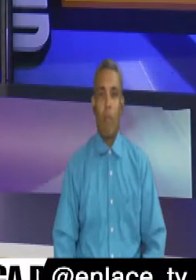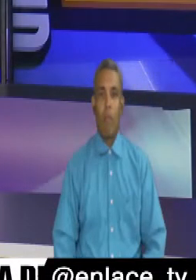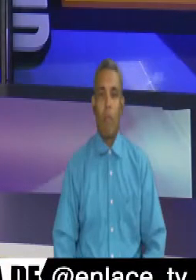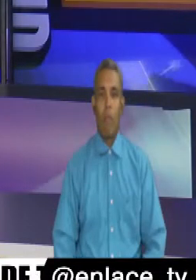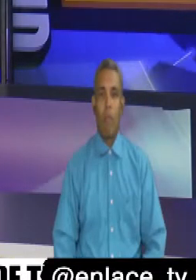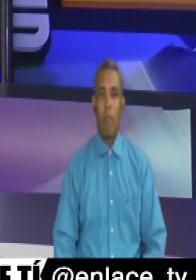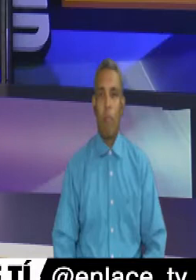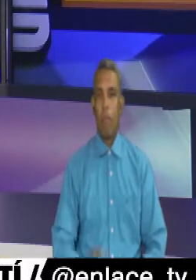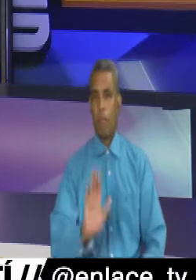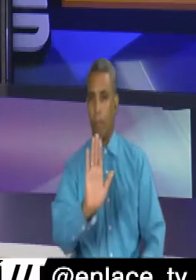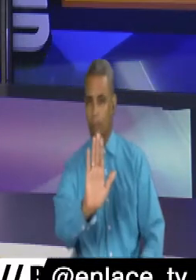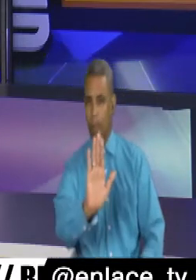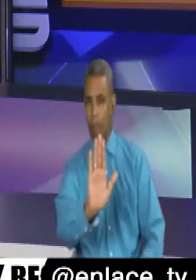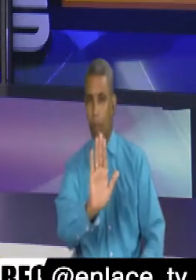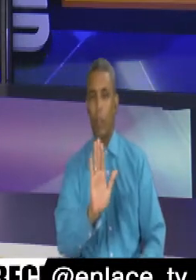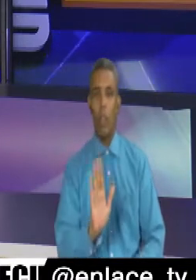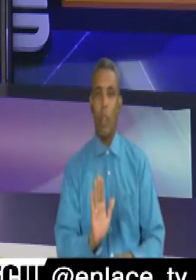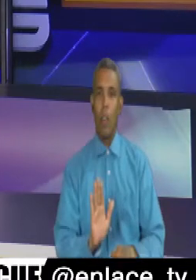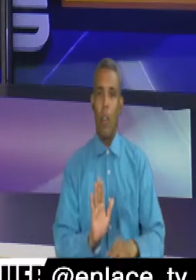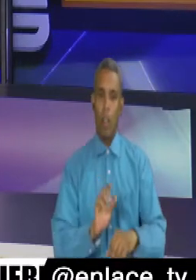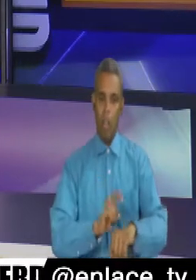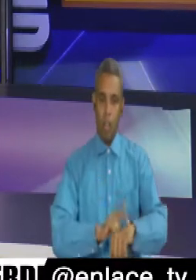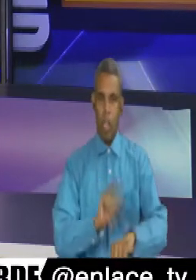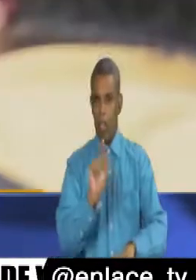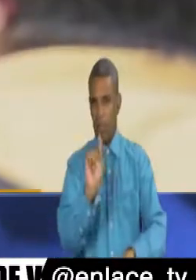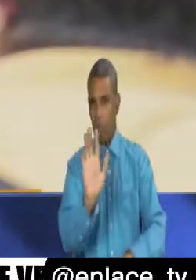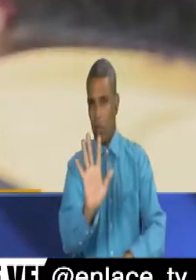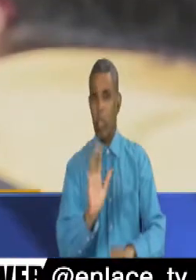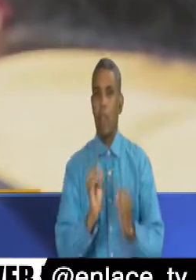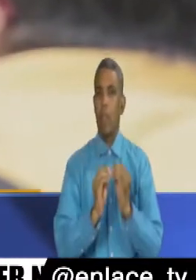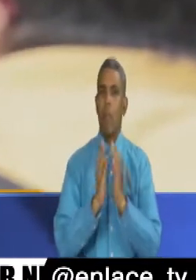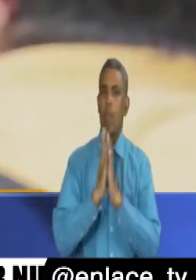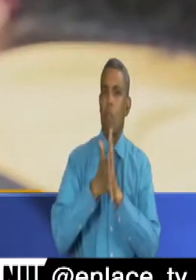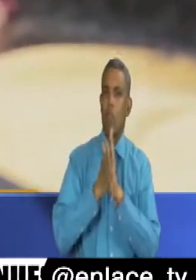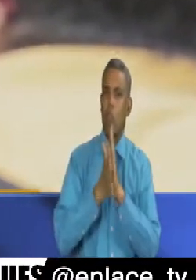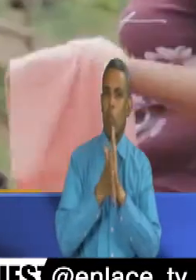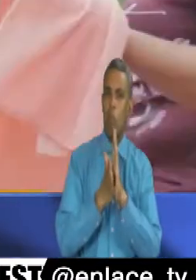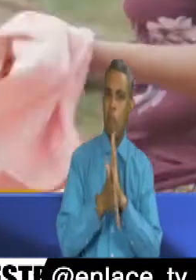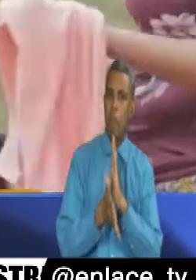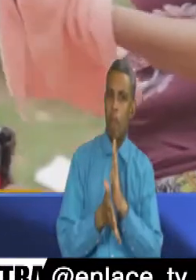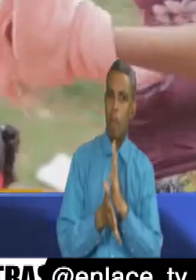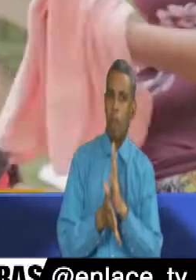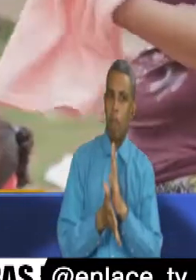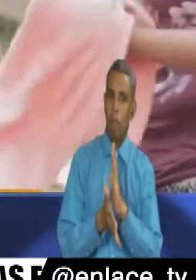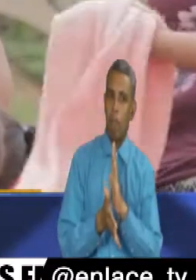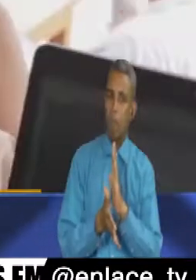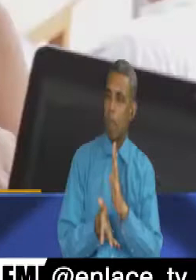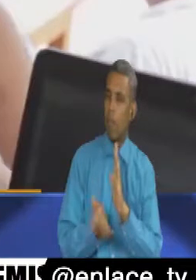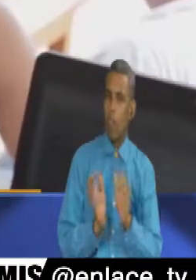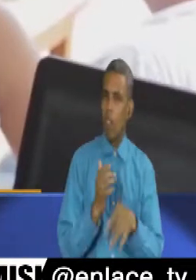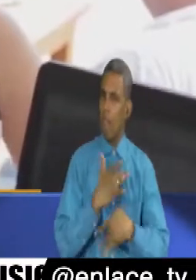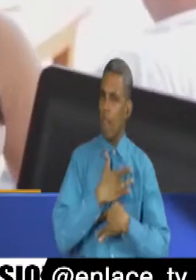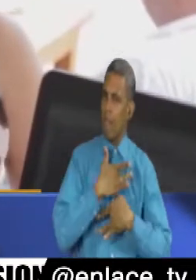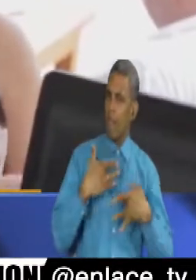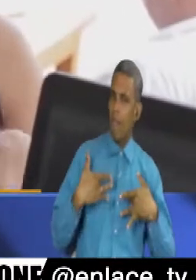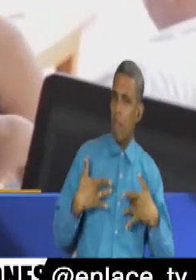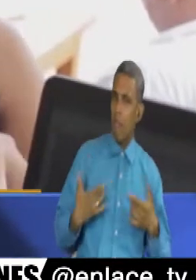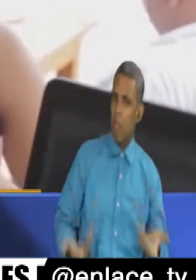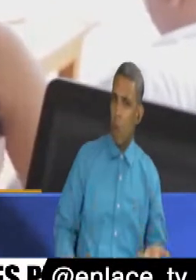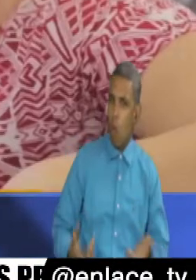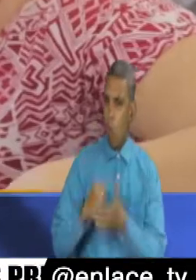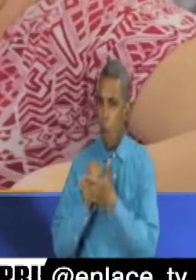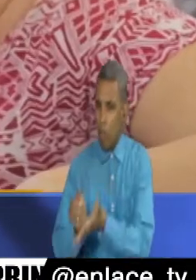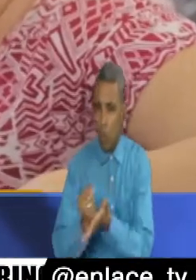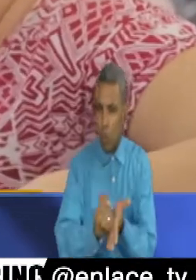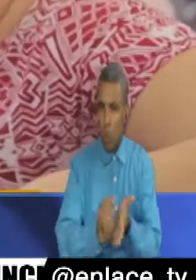Hacemos una pausa aquí en Enlace Noticias. Al regresar, espera información sobre el evento de la salud que realizará la personería